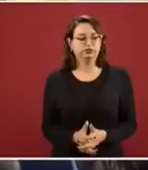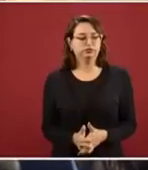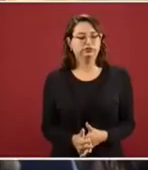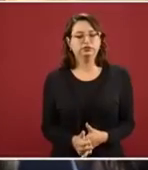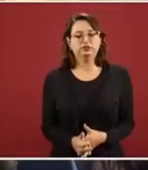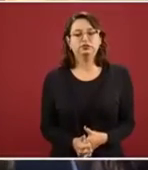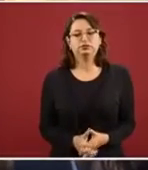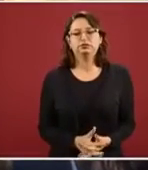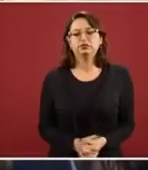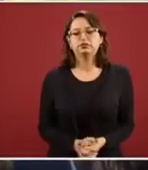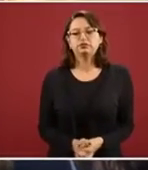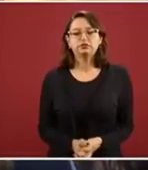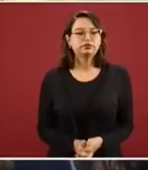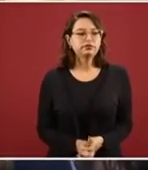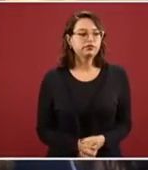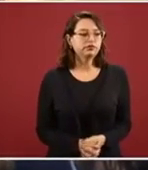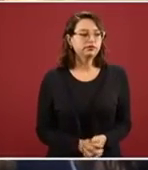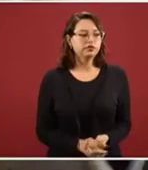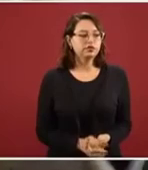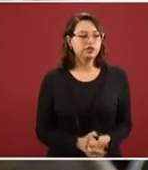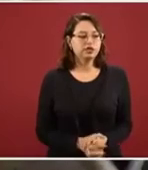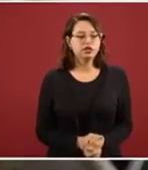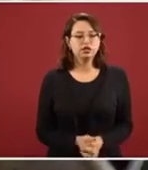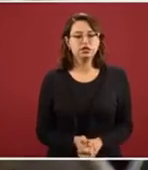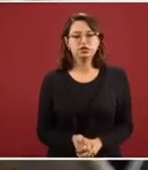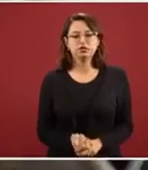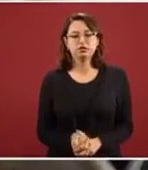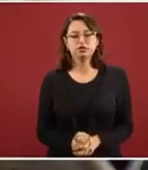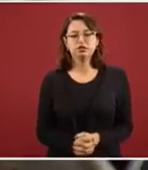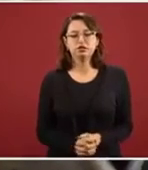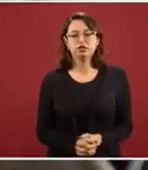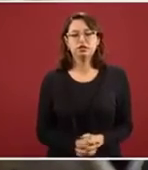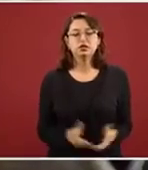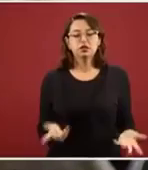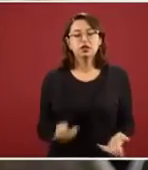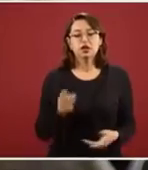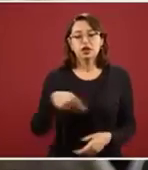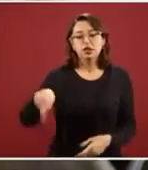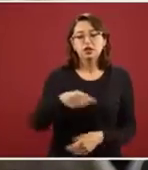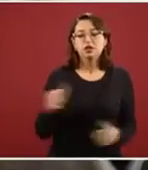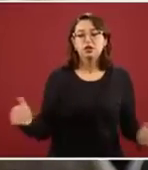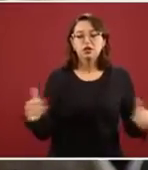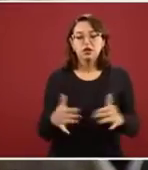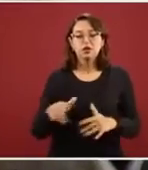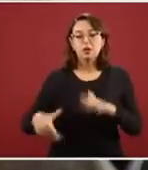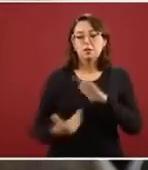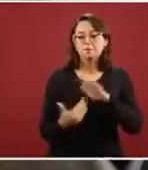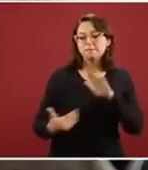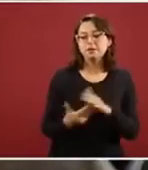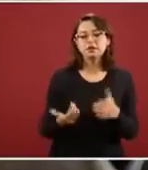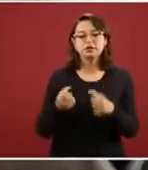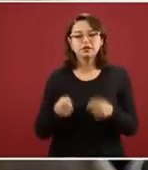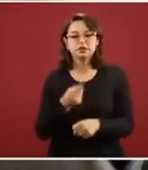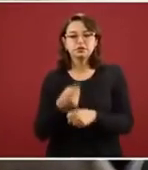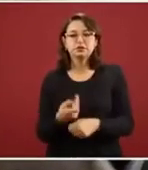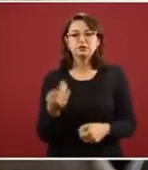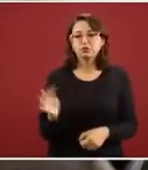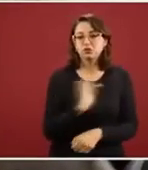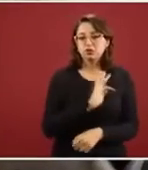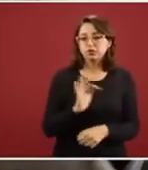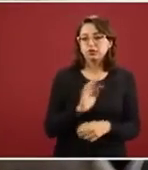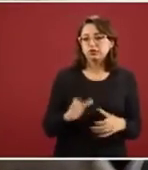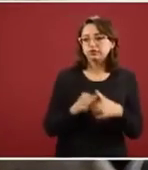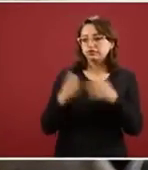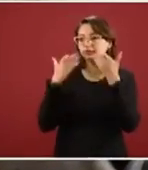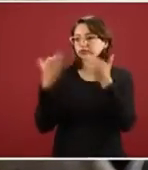de reporteros para poder tener asistencia a las mesas de seguridad. Queremos informarle a